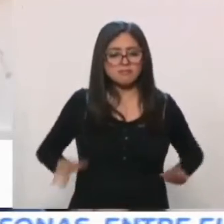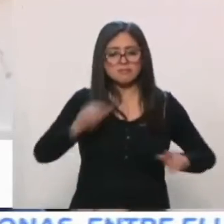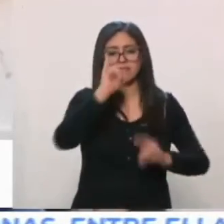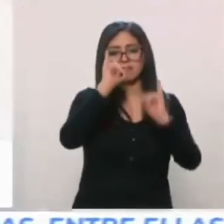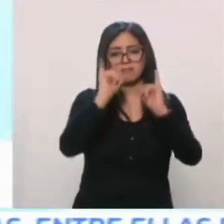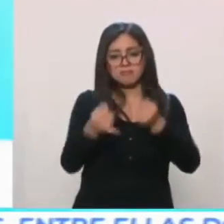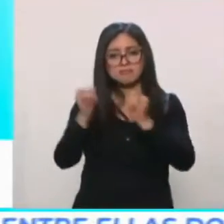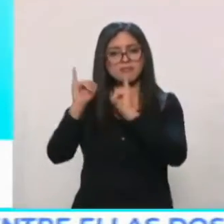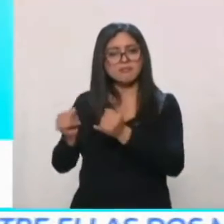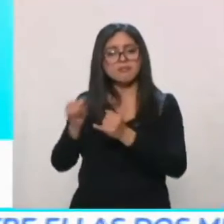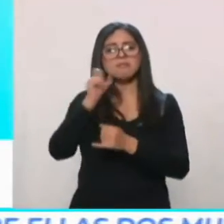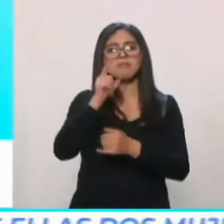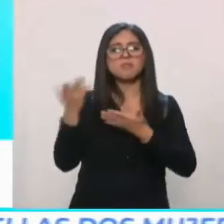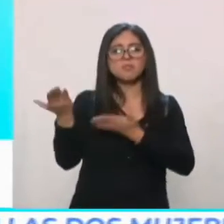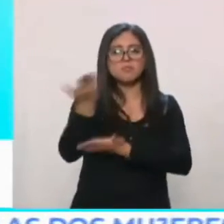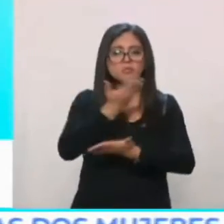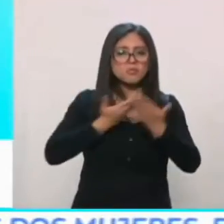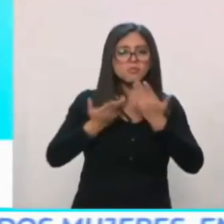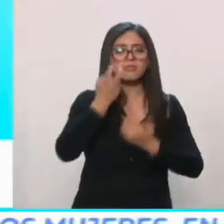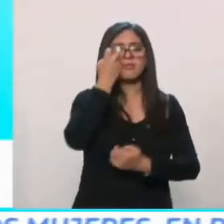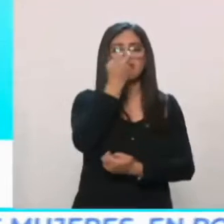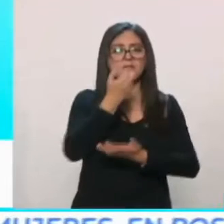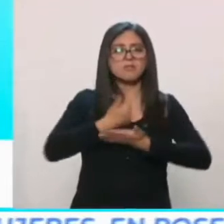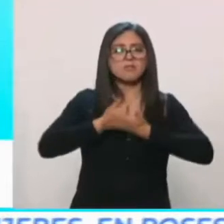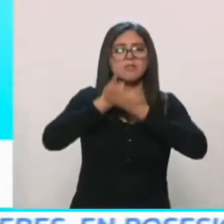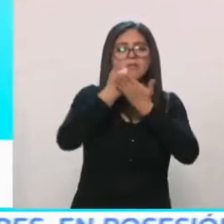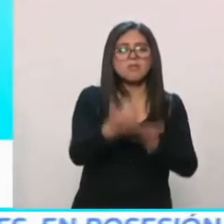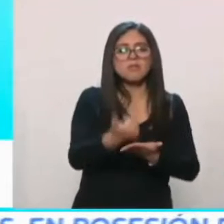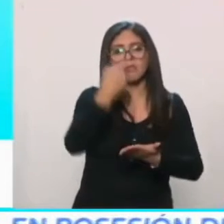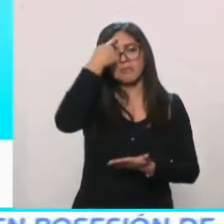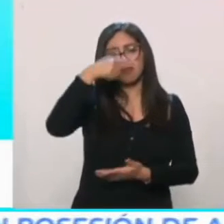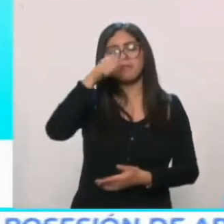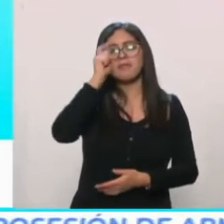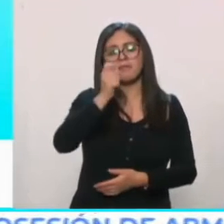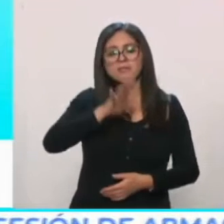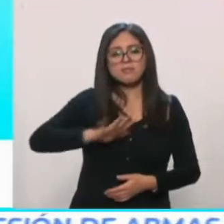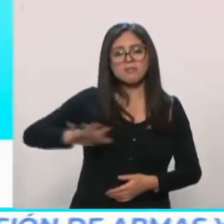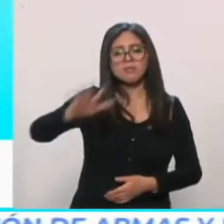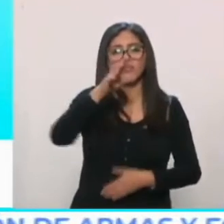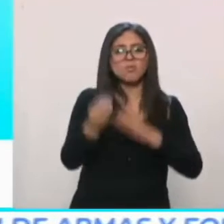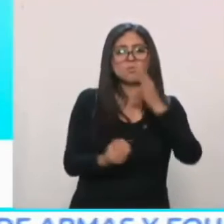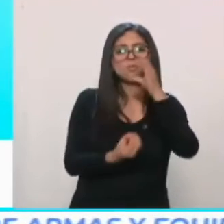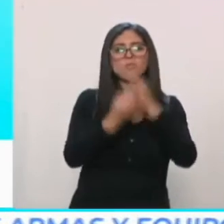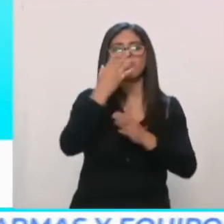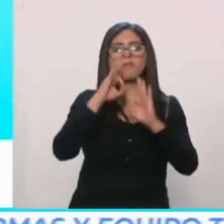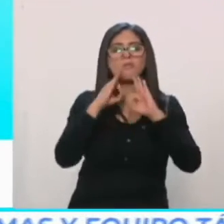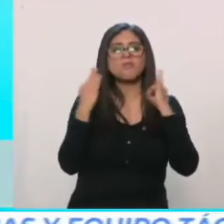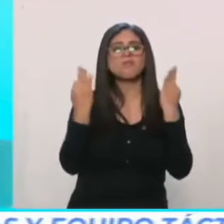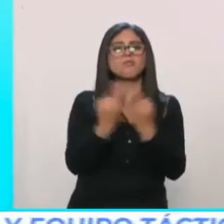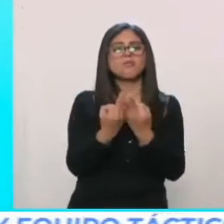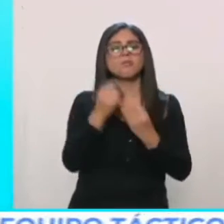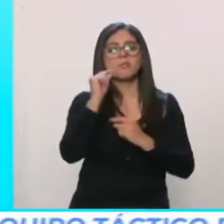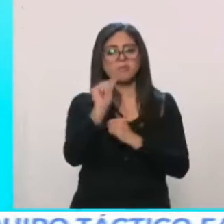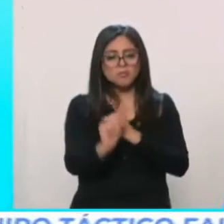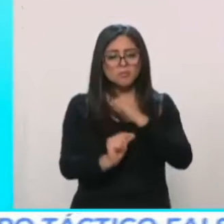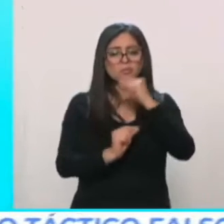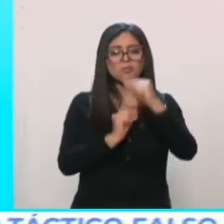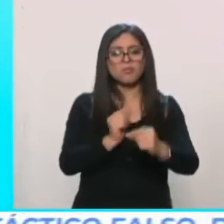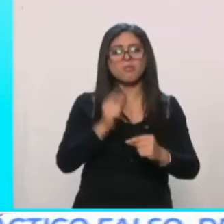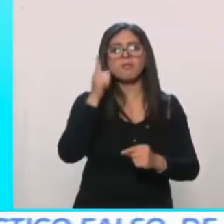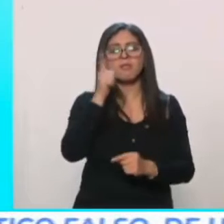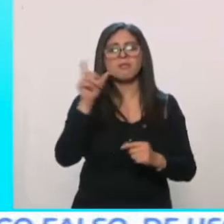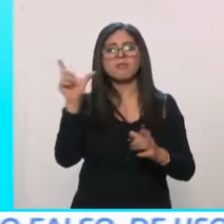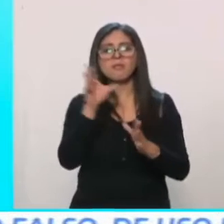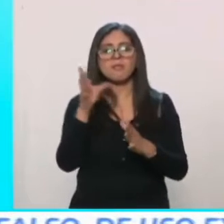colectiva, y por lo tanto va a ser también una herramienta central para este nuevo mundo que parece estar naciendo a